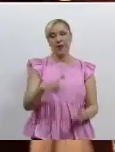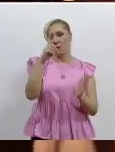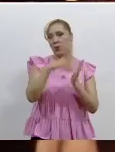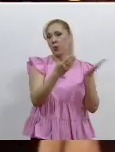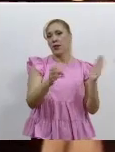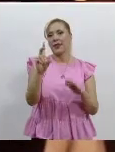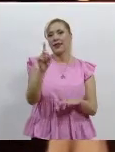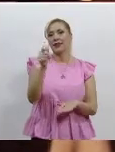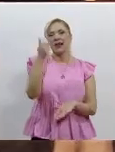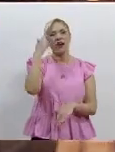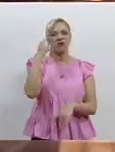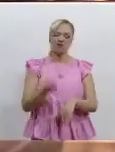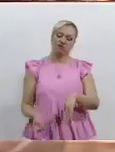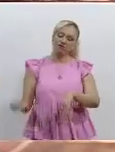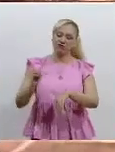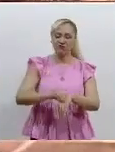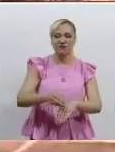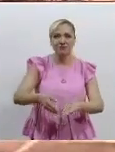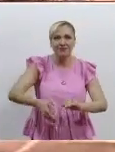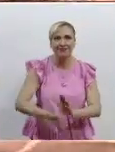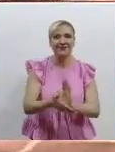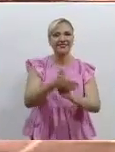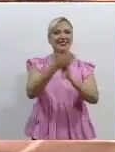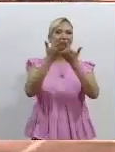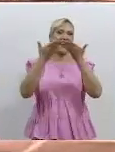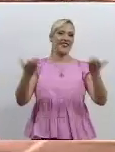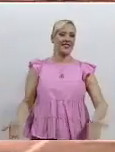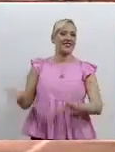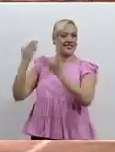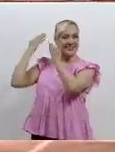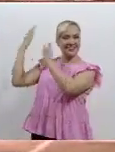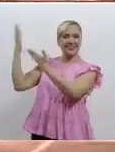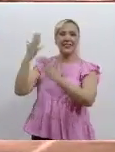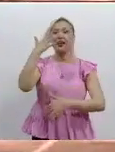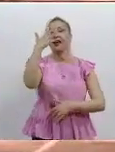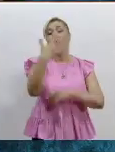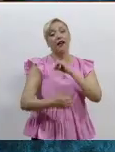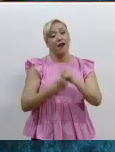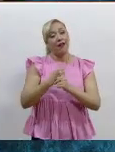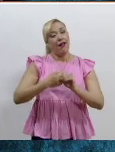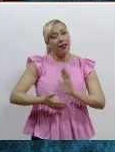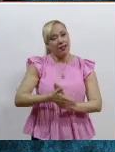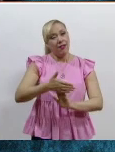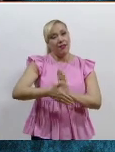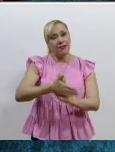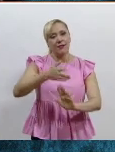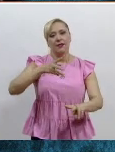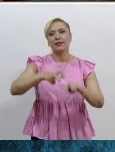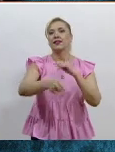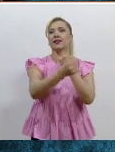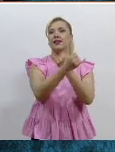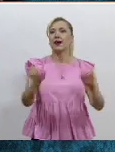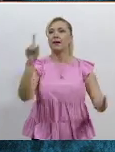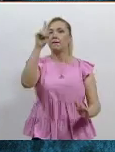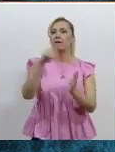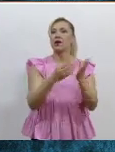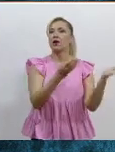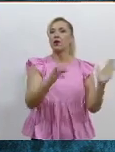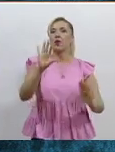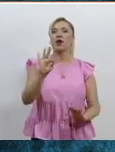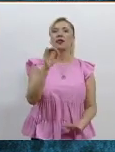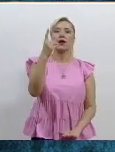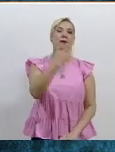la primera piedra de lo que hoy es su casa. La construcción duró 5 años y fue inaugurado en 1941 por el